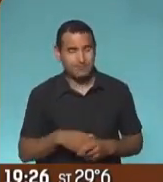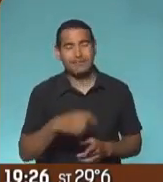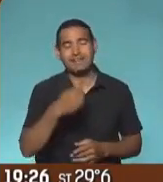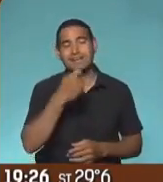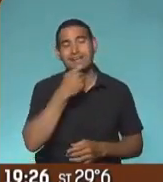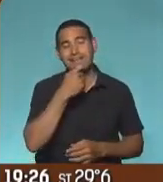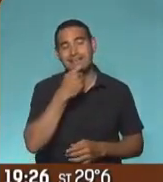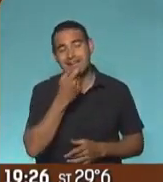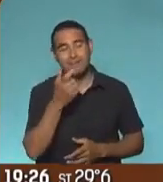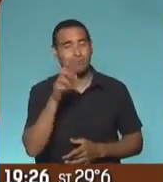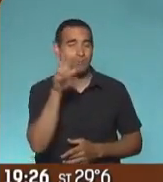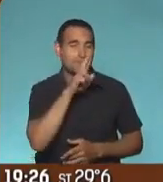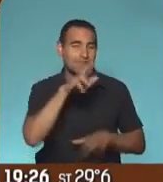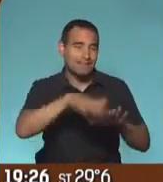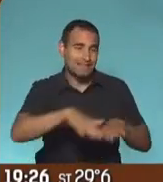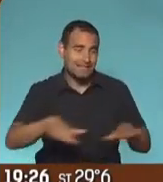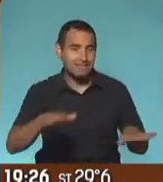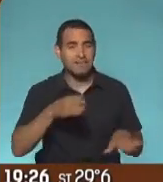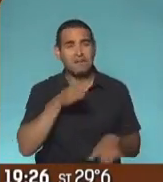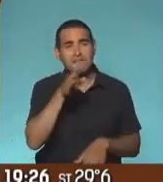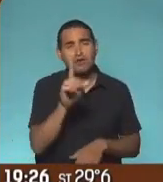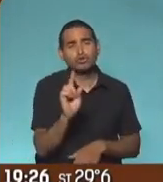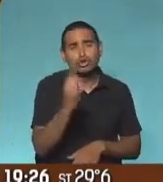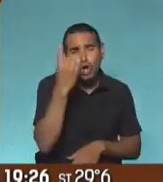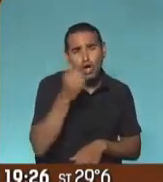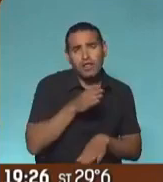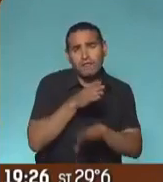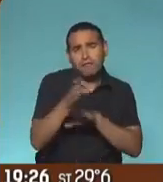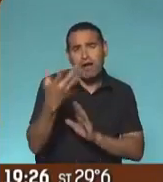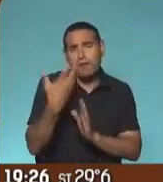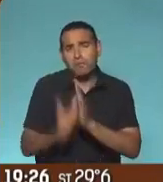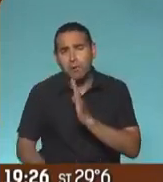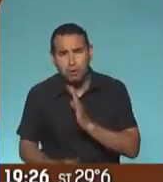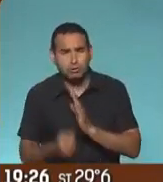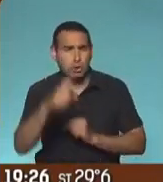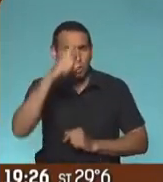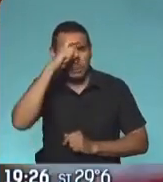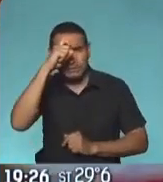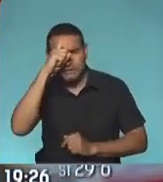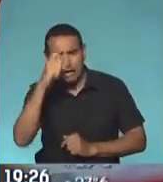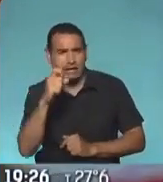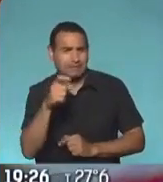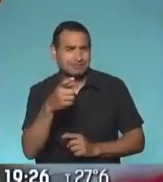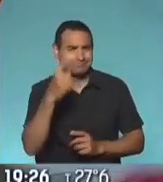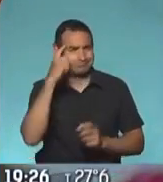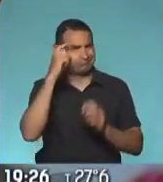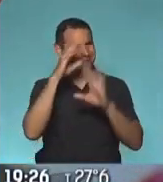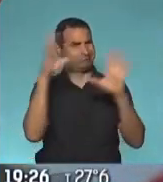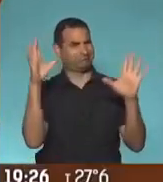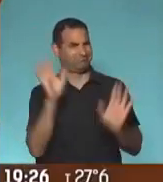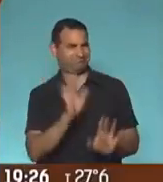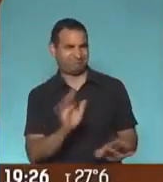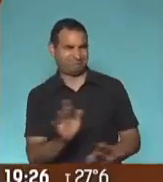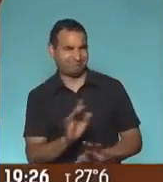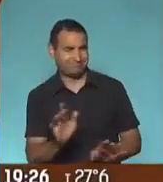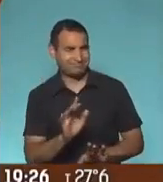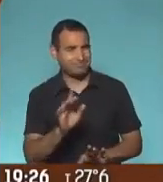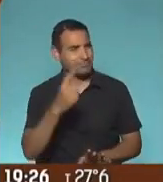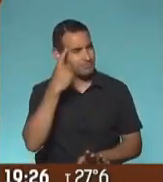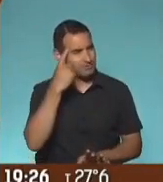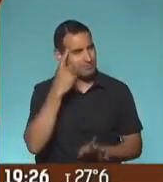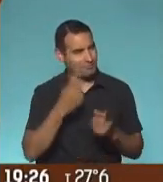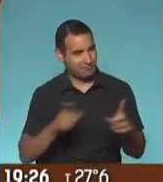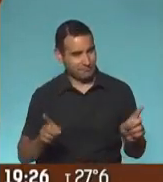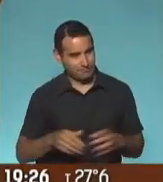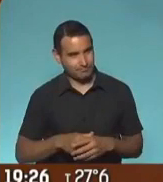de niñas que van a ir solas a interrumpir el embarazo, hospitales, y traen estas imágenes. Pero lo pensemos de otra